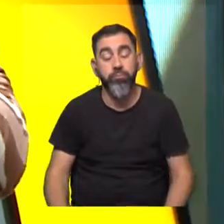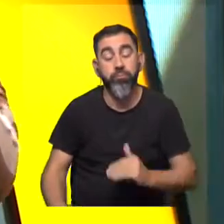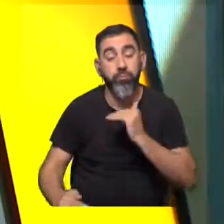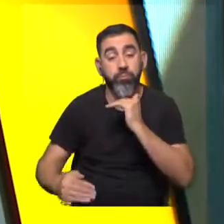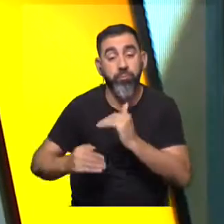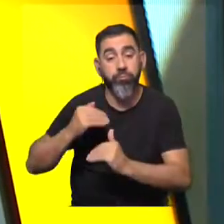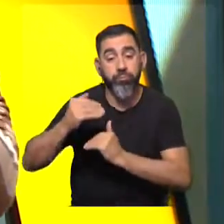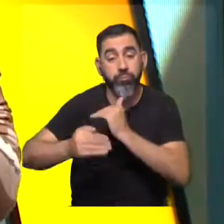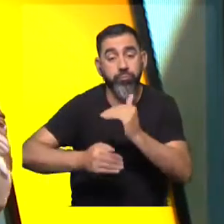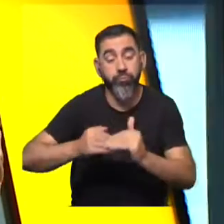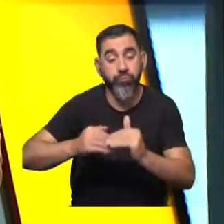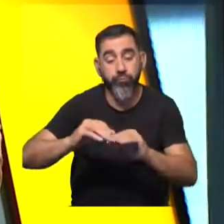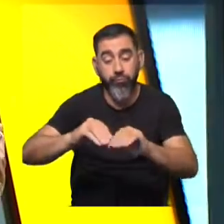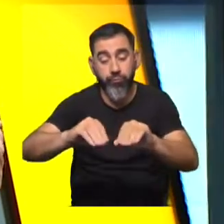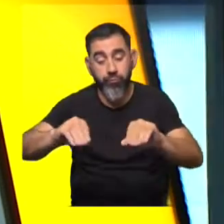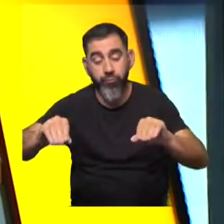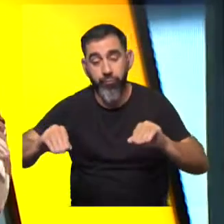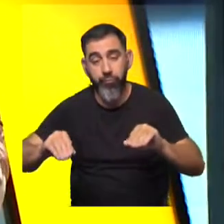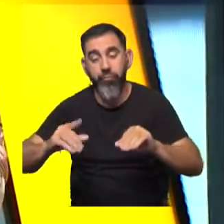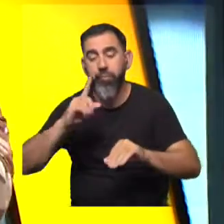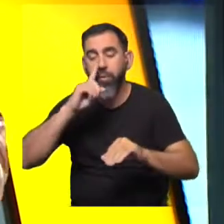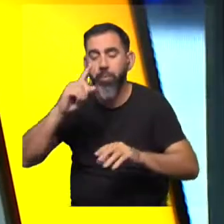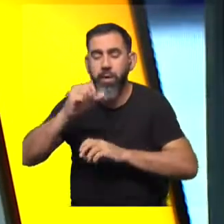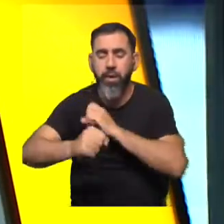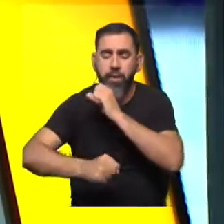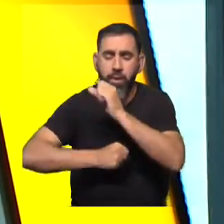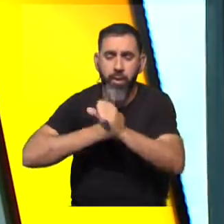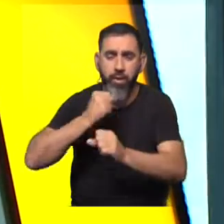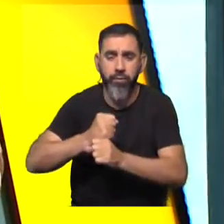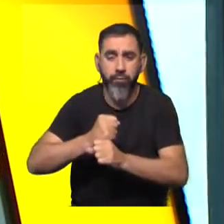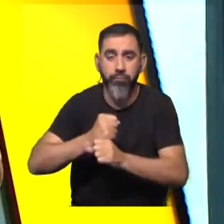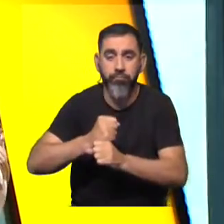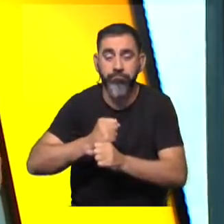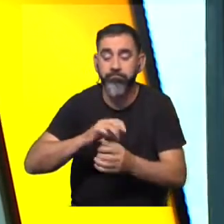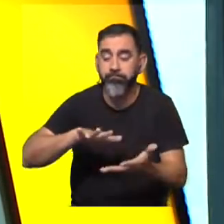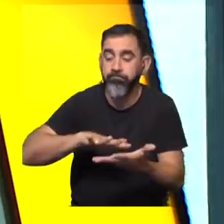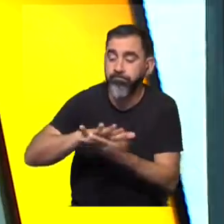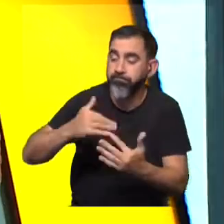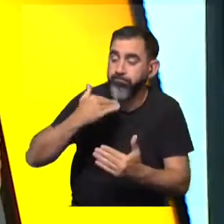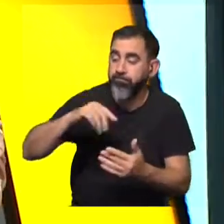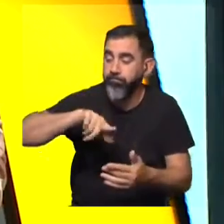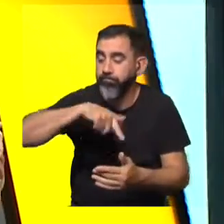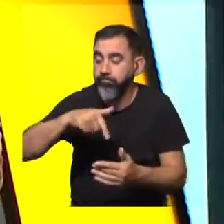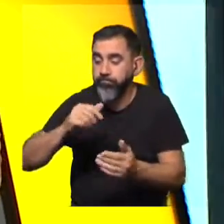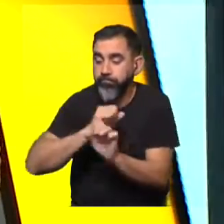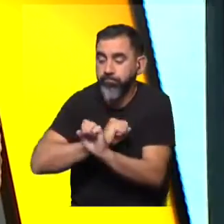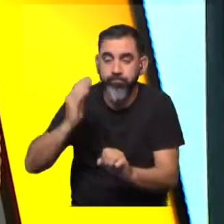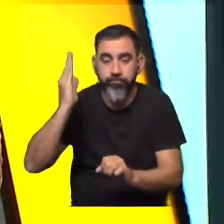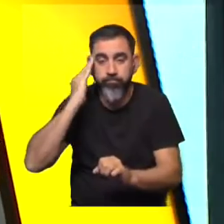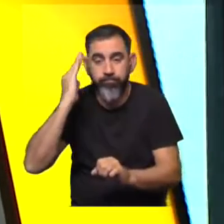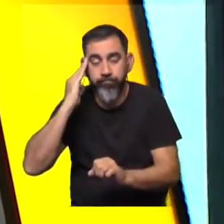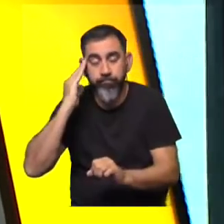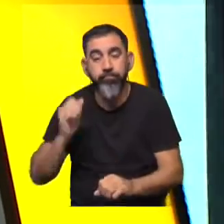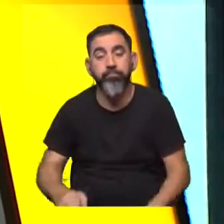proceso geológico que lleva miles de años y que ocurre donde no lo vemos y no lo podemos seguir, porque